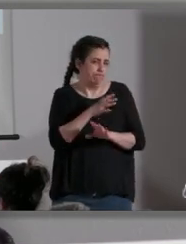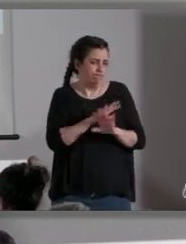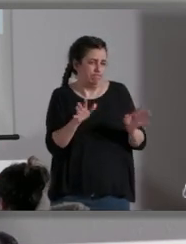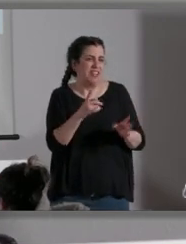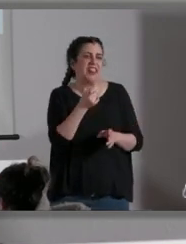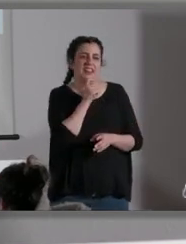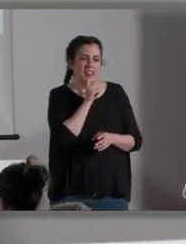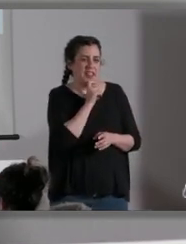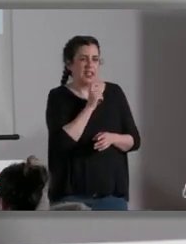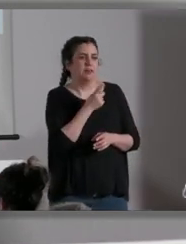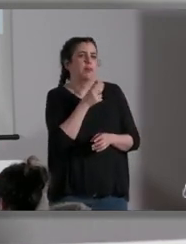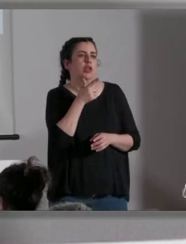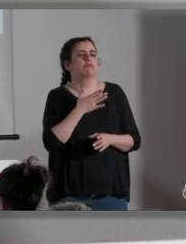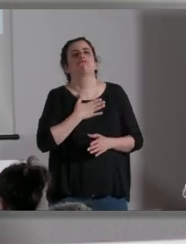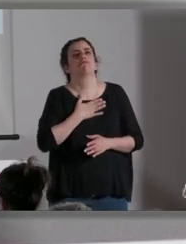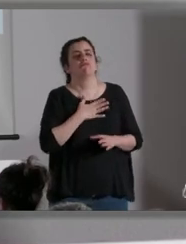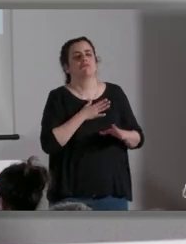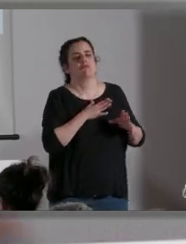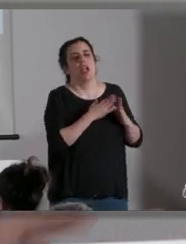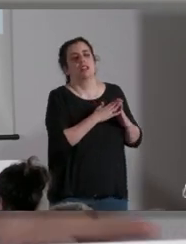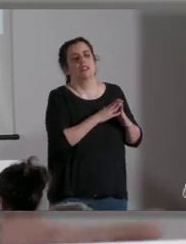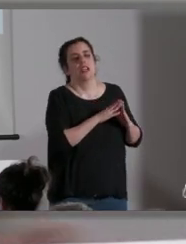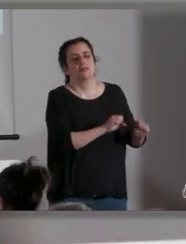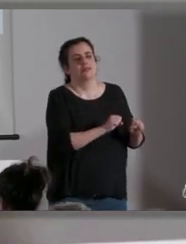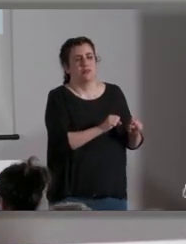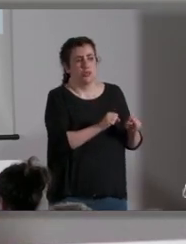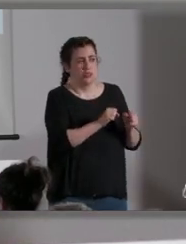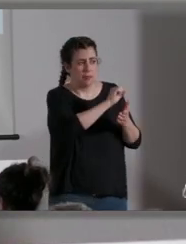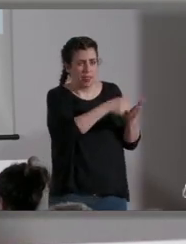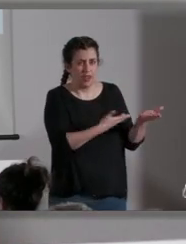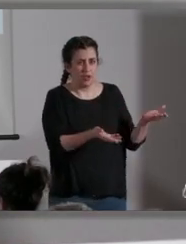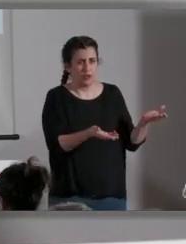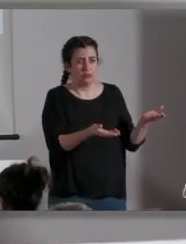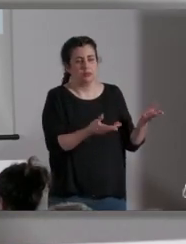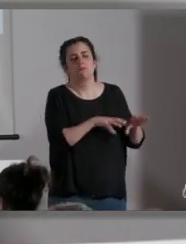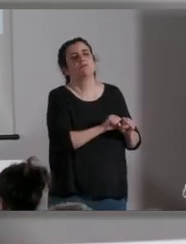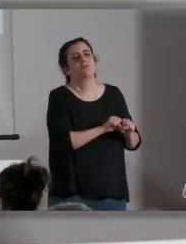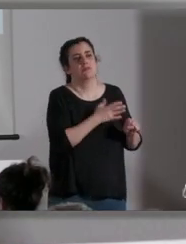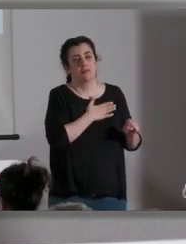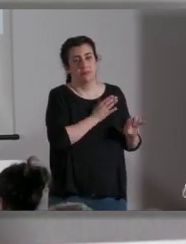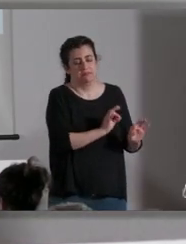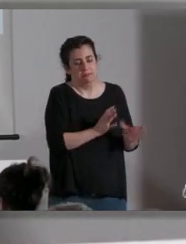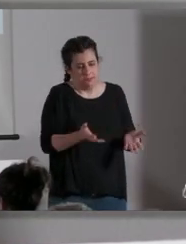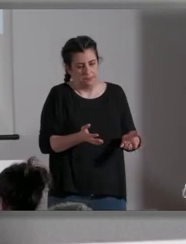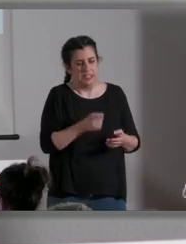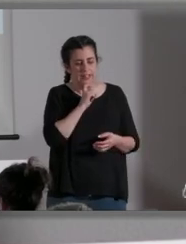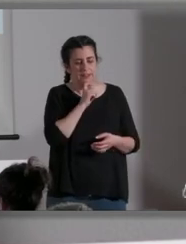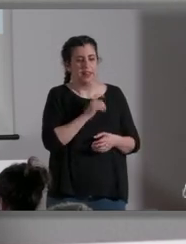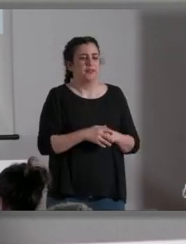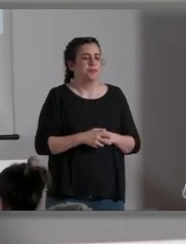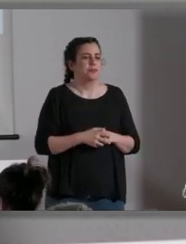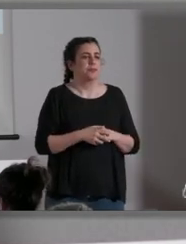Bueno, que la gente se desprenda de viviendas que están vacías, por otro lado. Entonces, lo que hacemos en Iriberri